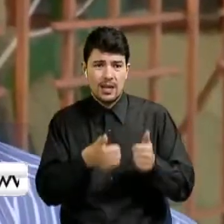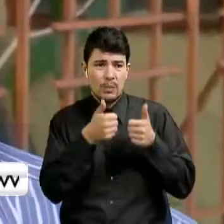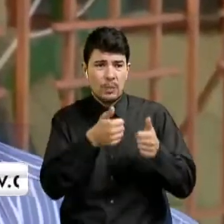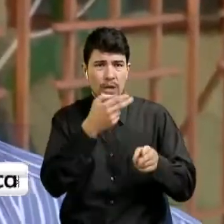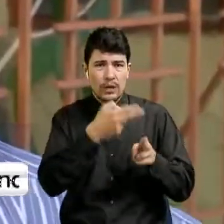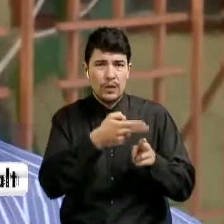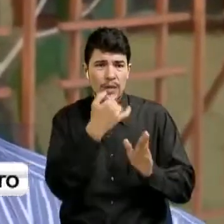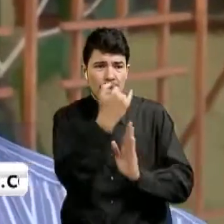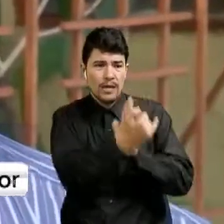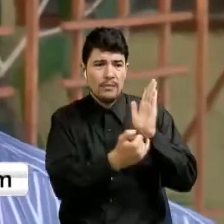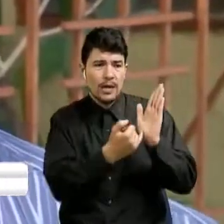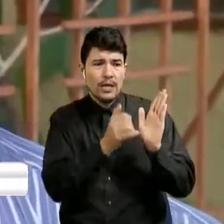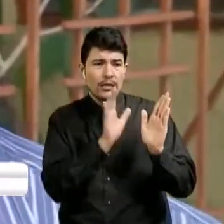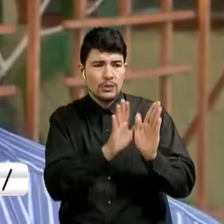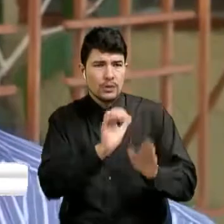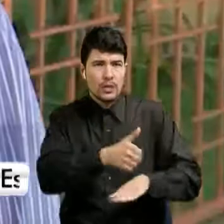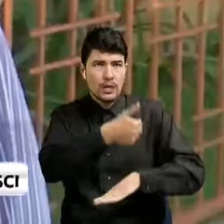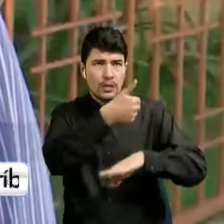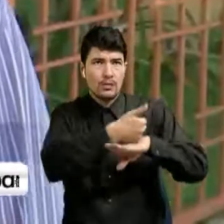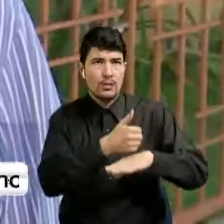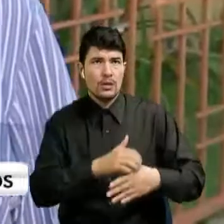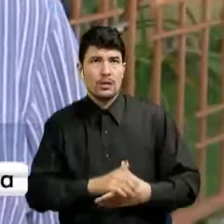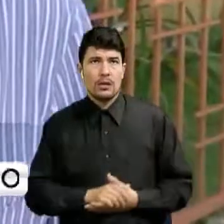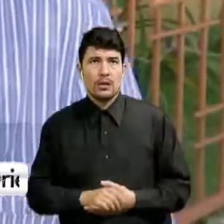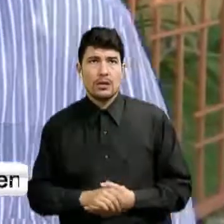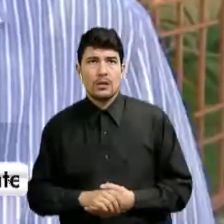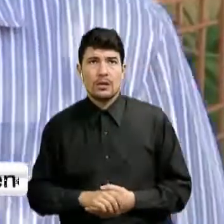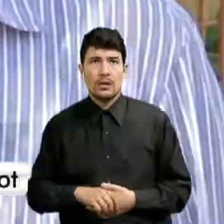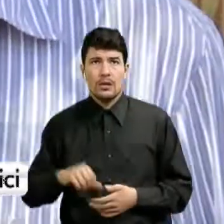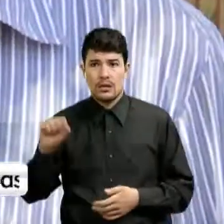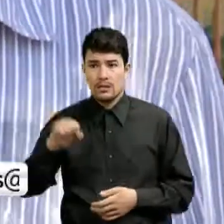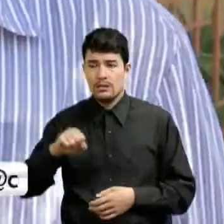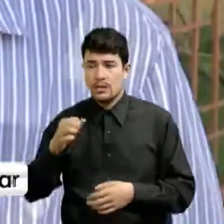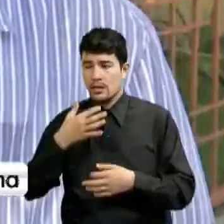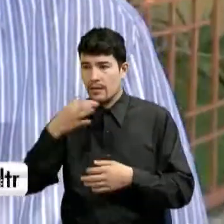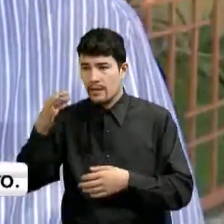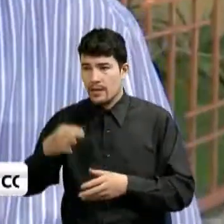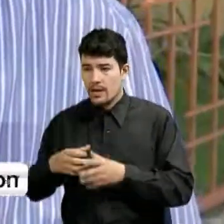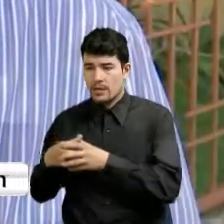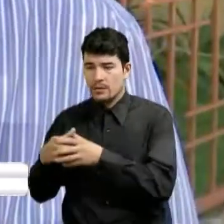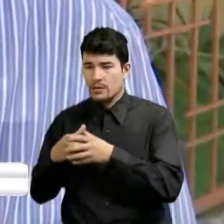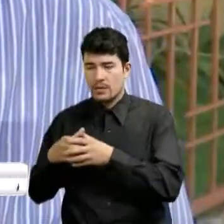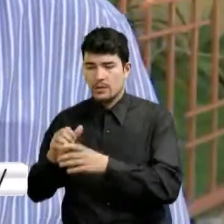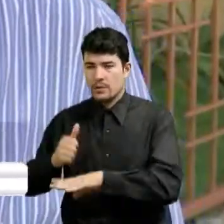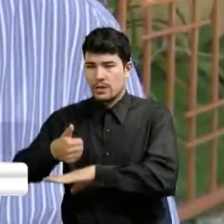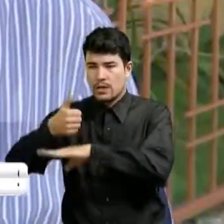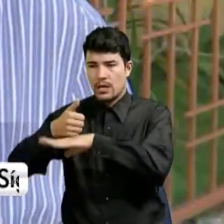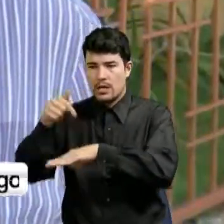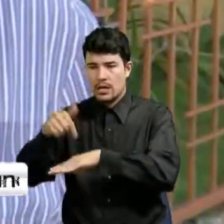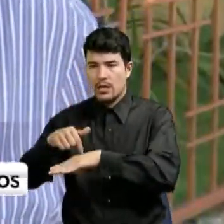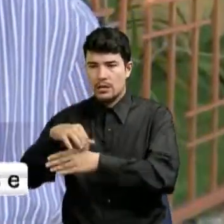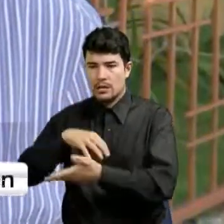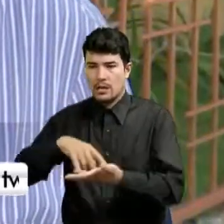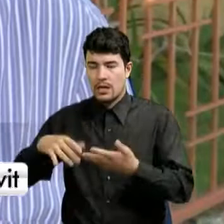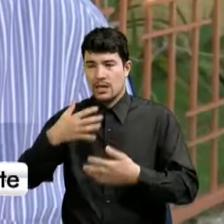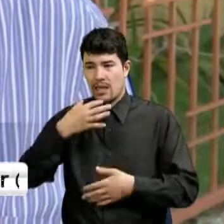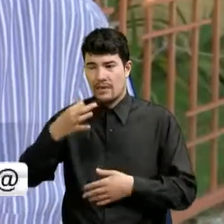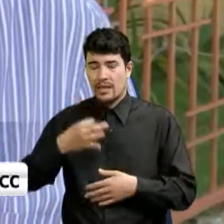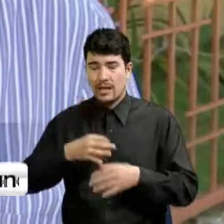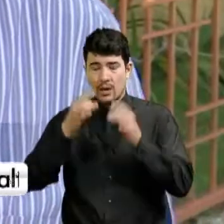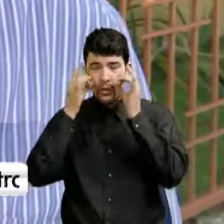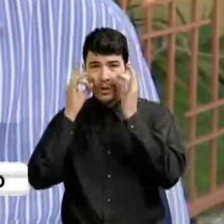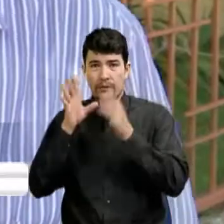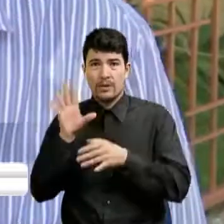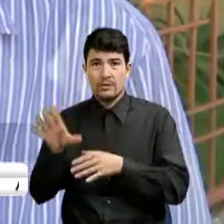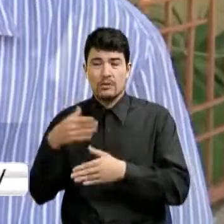los rectores con estas declaraciones bueno la asociación sindical de directivos docentes de santander está consternada indignada por la